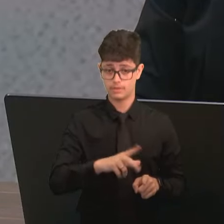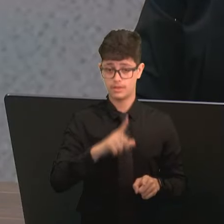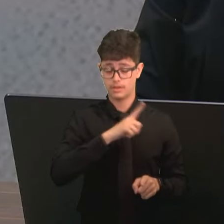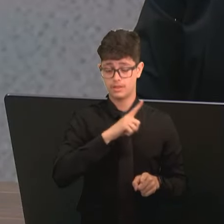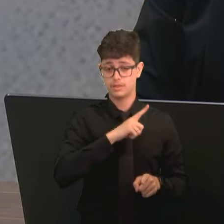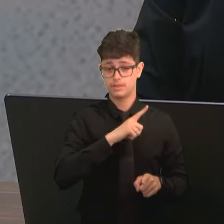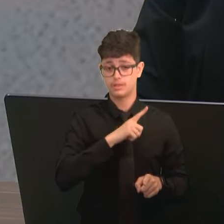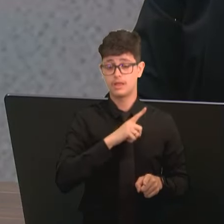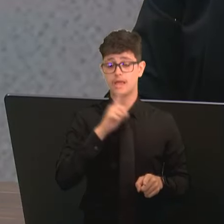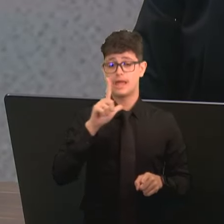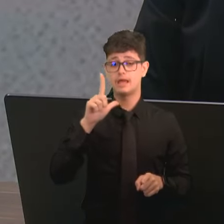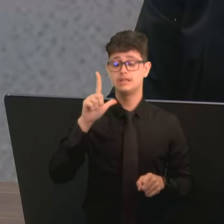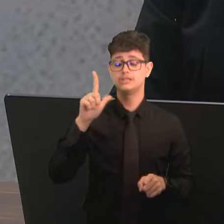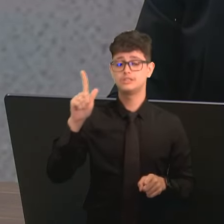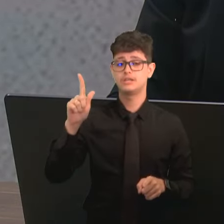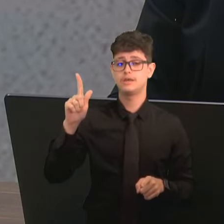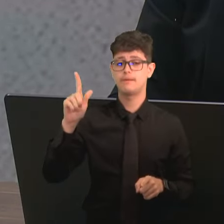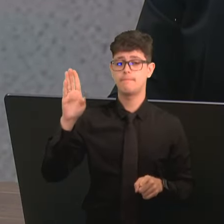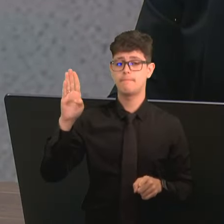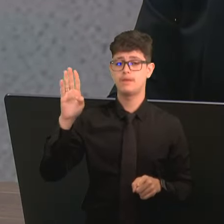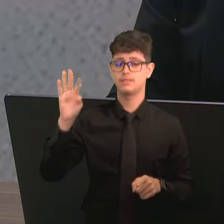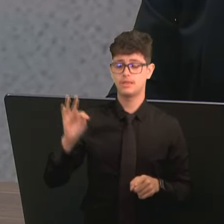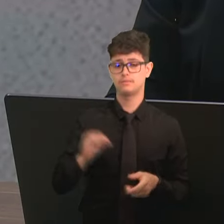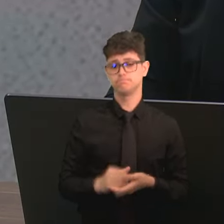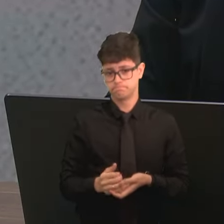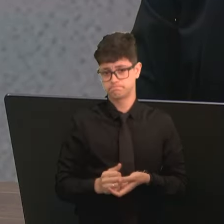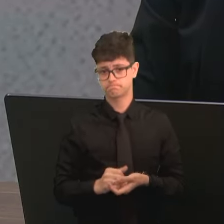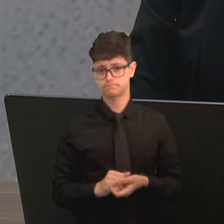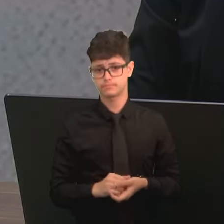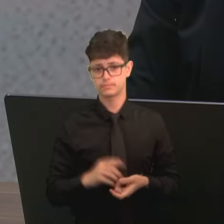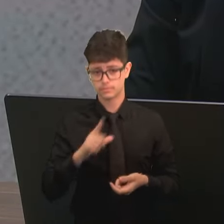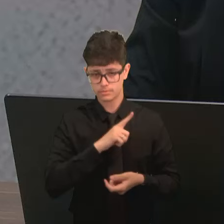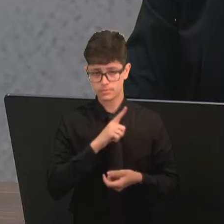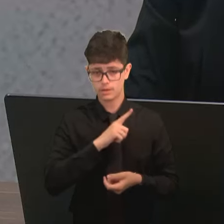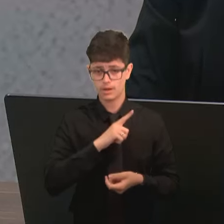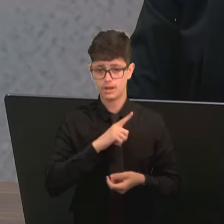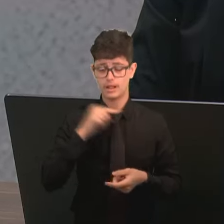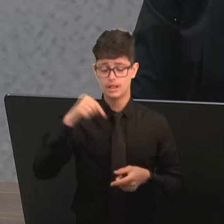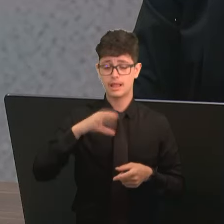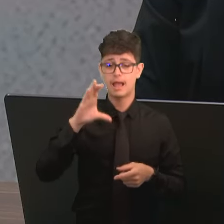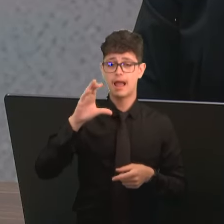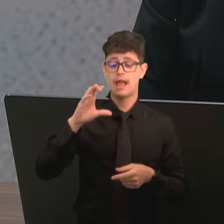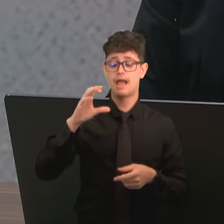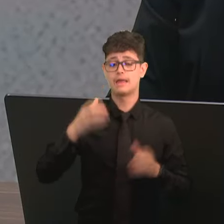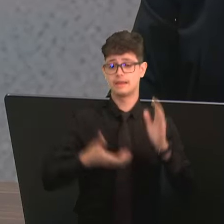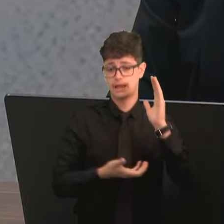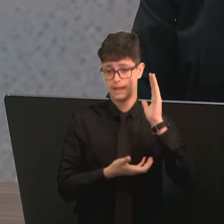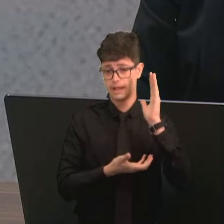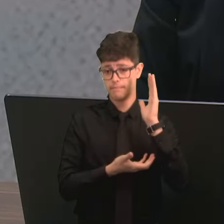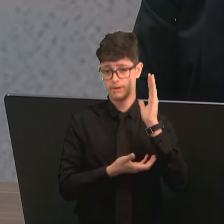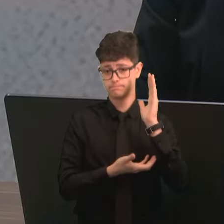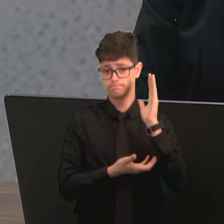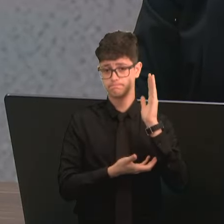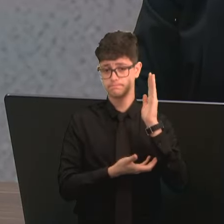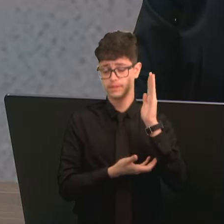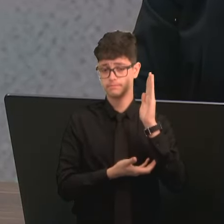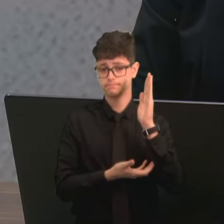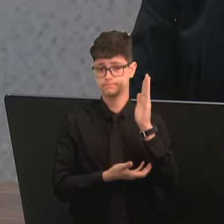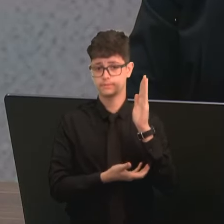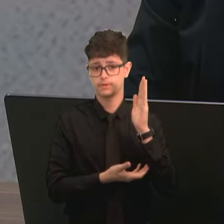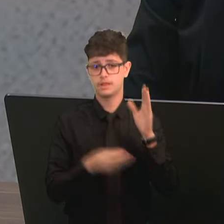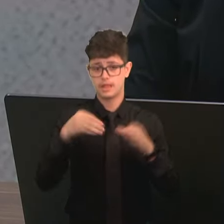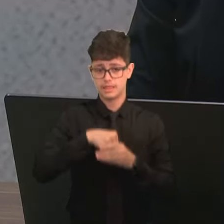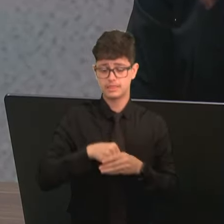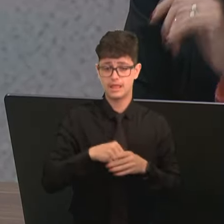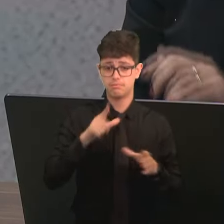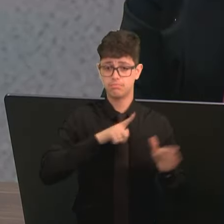nuestra LGPD, y también fue relatora de la Comisión de Juristas en la Cámara de Diputados, responsable por la elaboración del anteproyecto